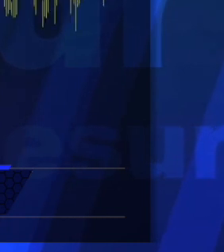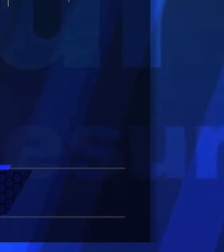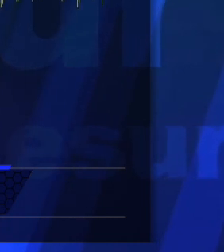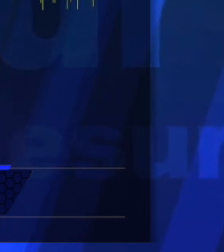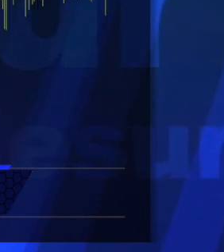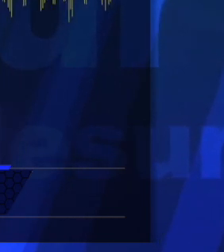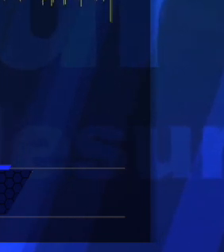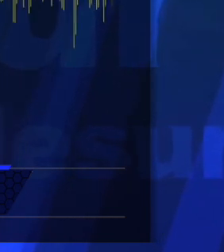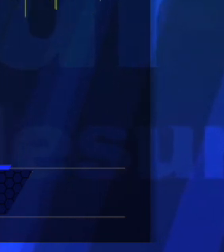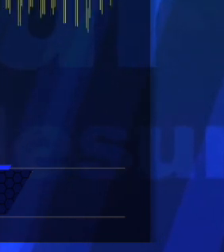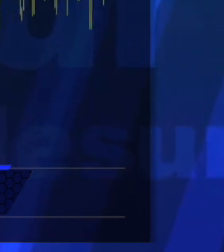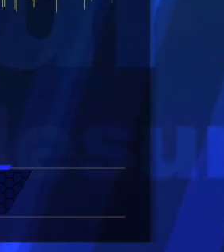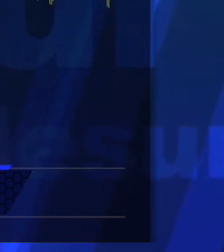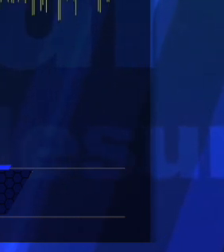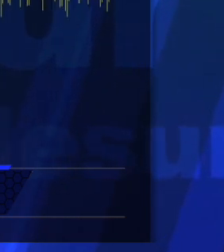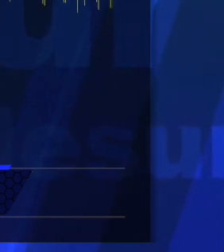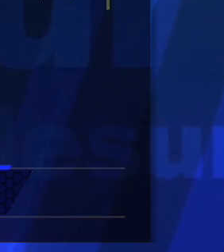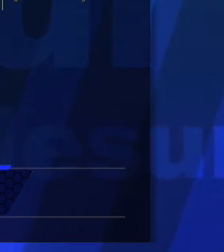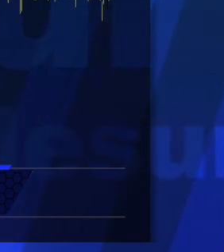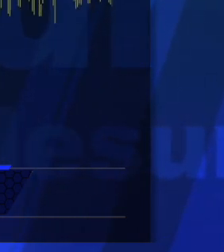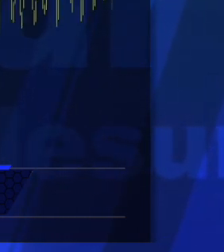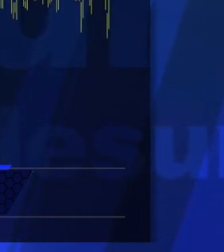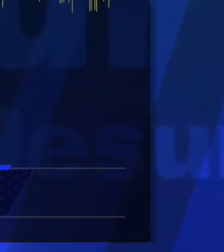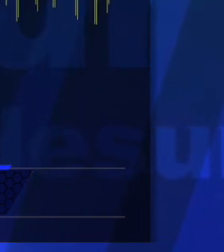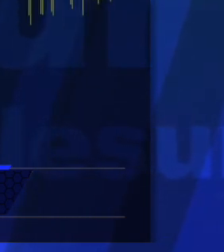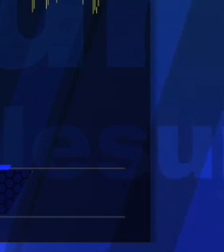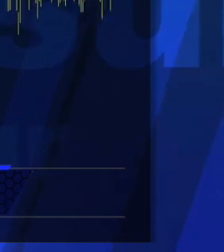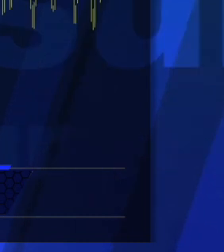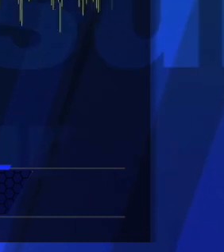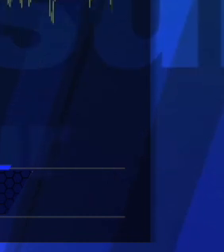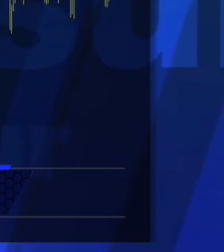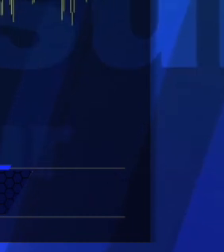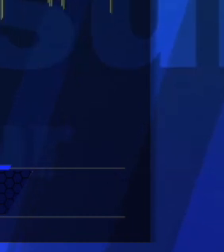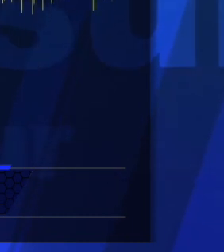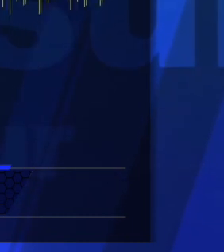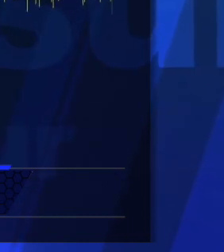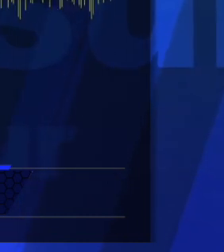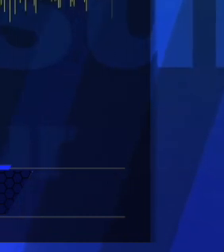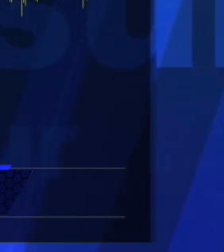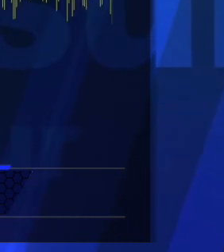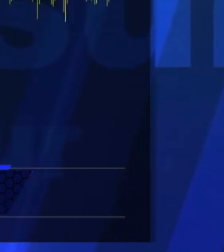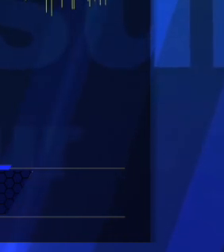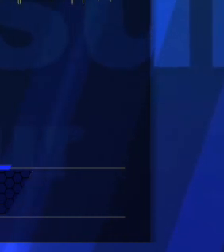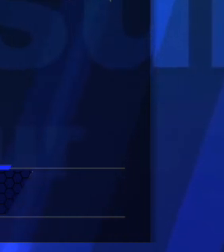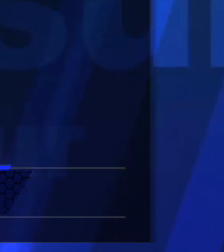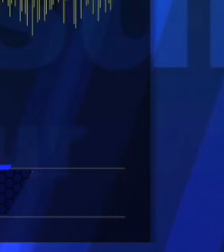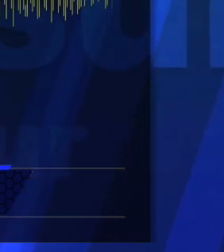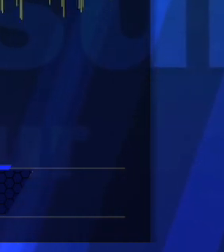el 2021. Secretaria, como siempre es un gusto poder platicar con usted. Le agradezco mucho que nos haya tomado la llamada. Gracias y buenas